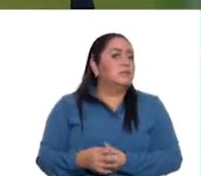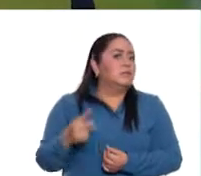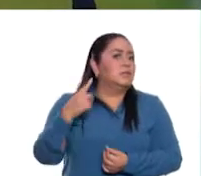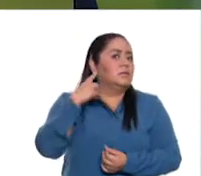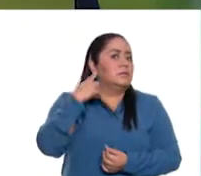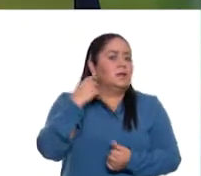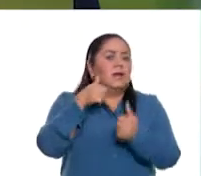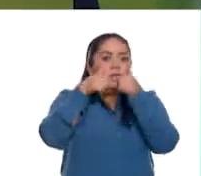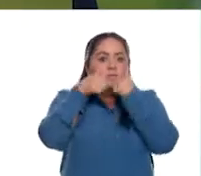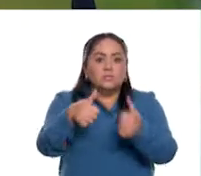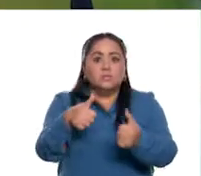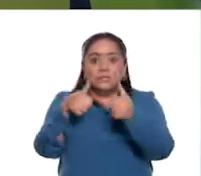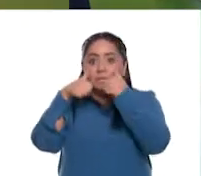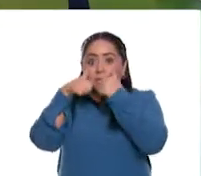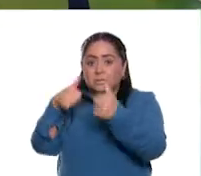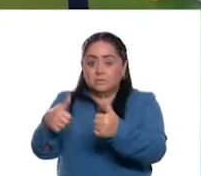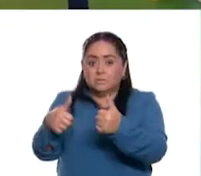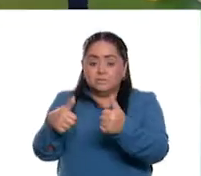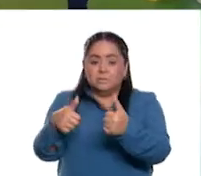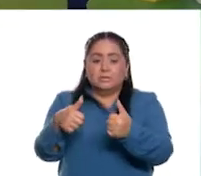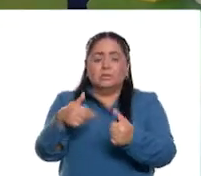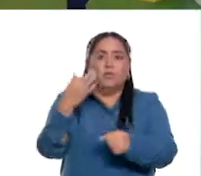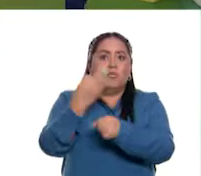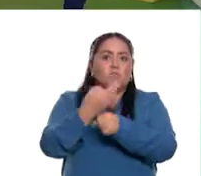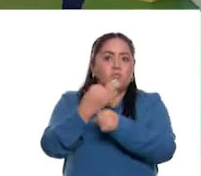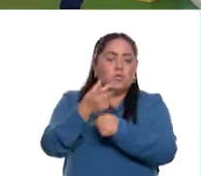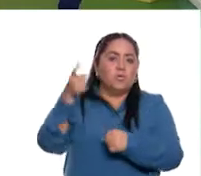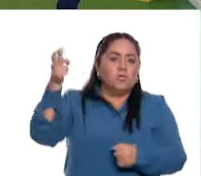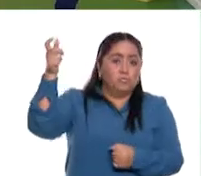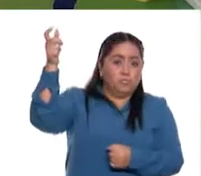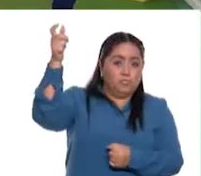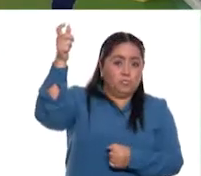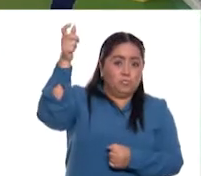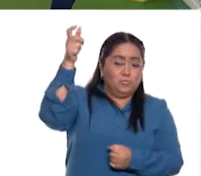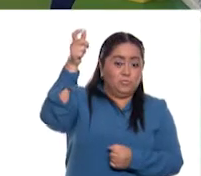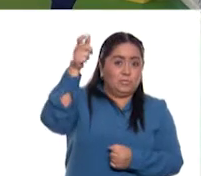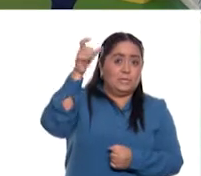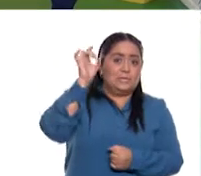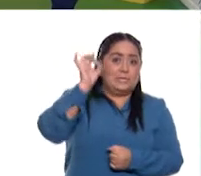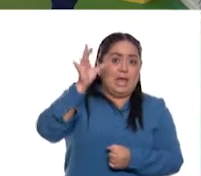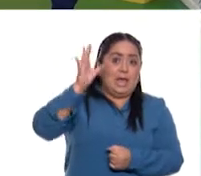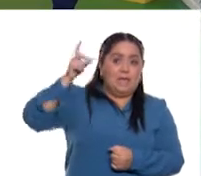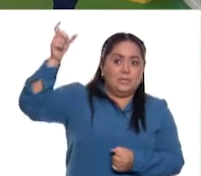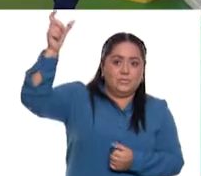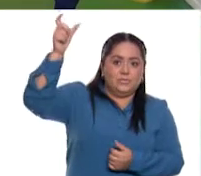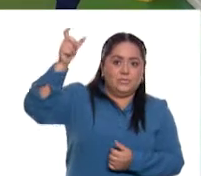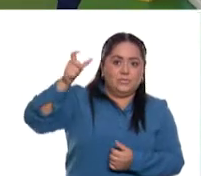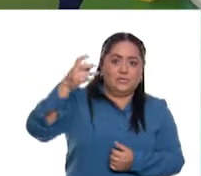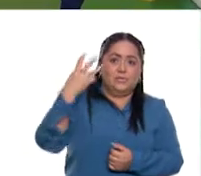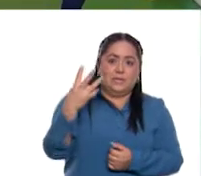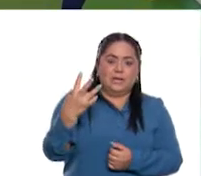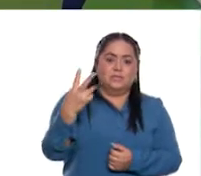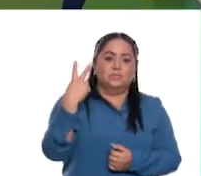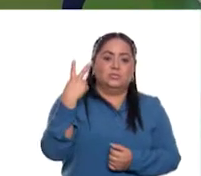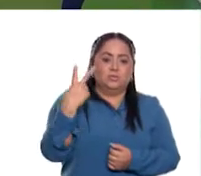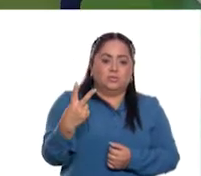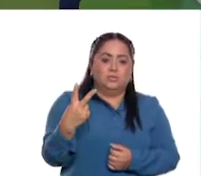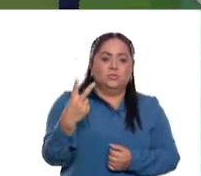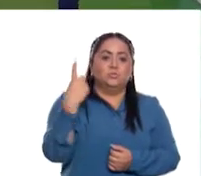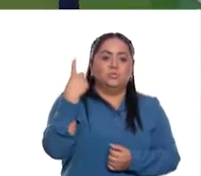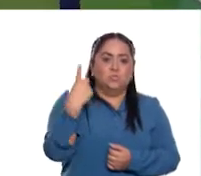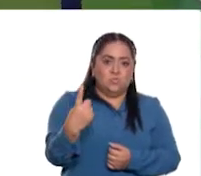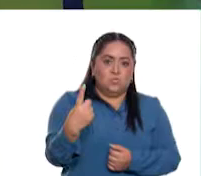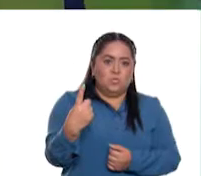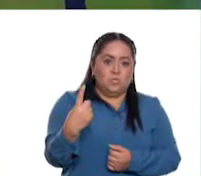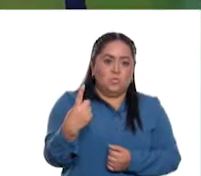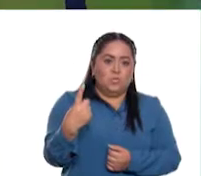Atención, atención. La tripulación Exploradores está aterrizando en 3, 2,